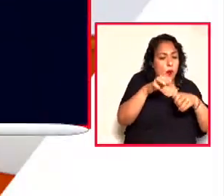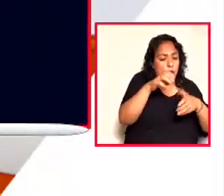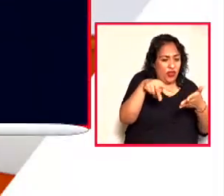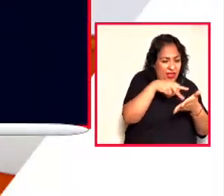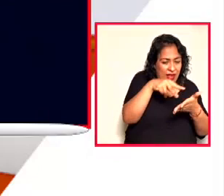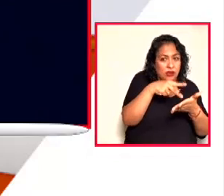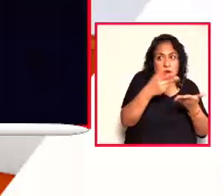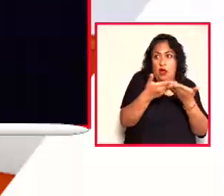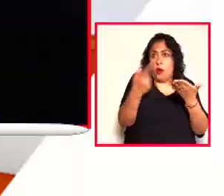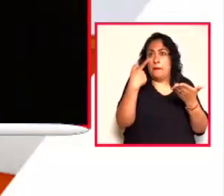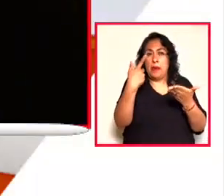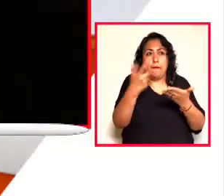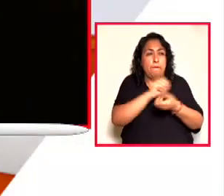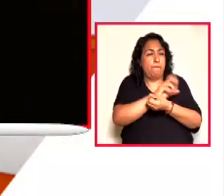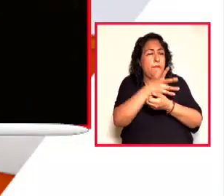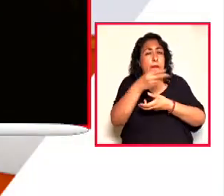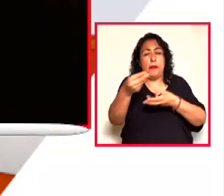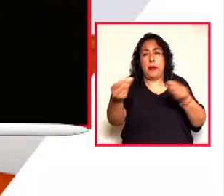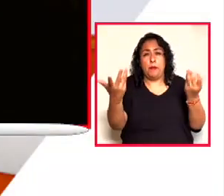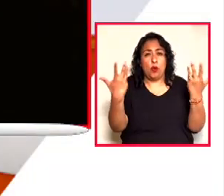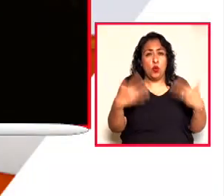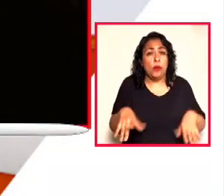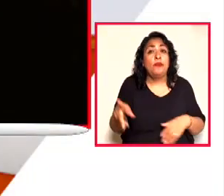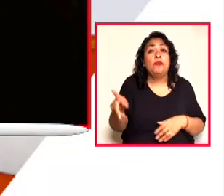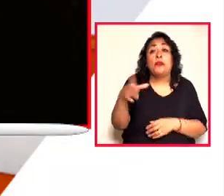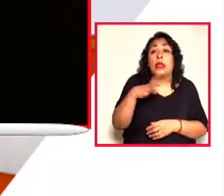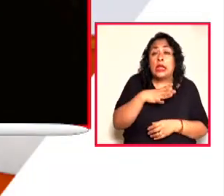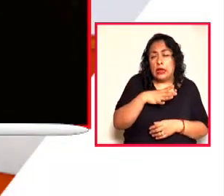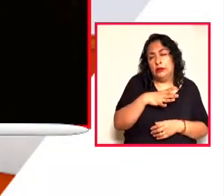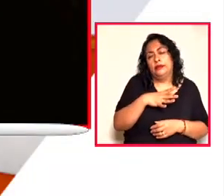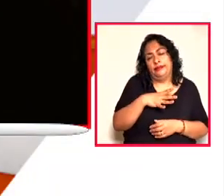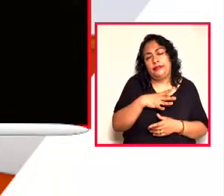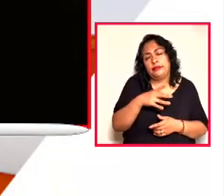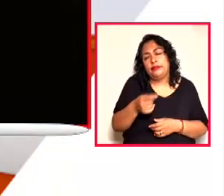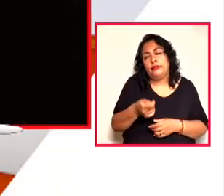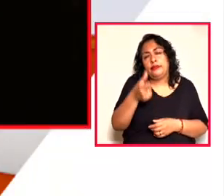pandemia. Abrió más que nada